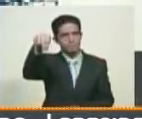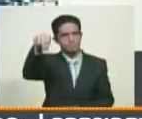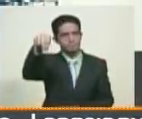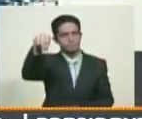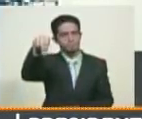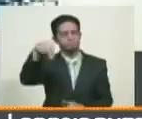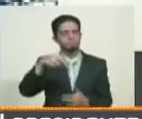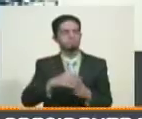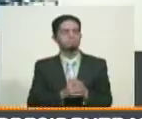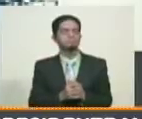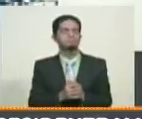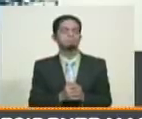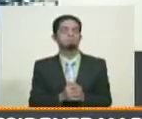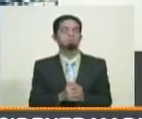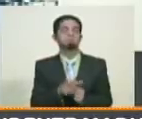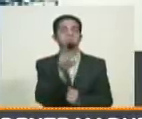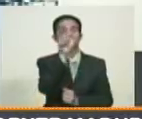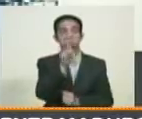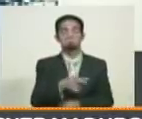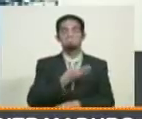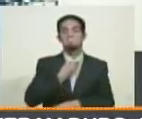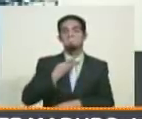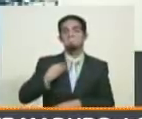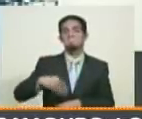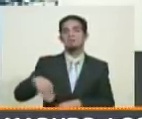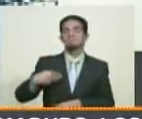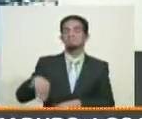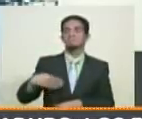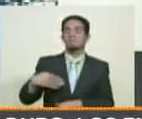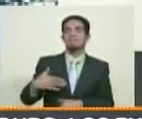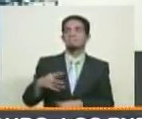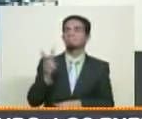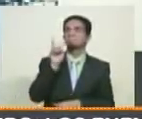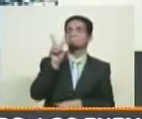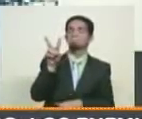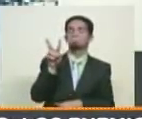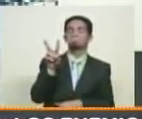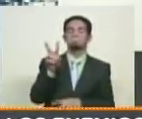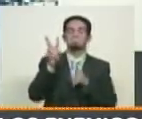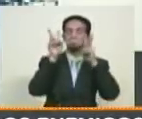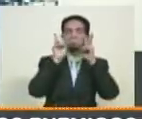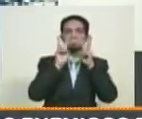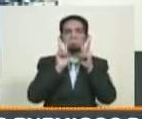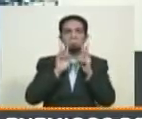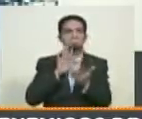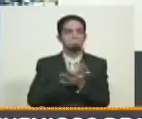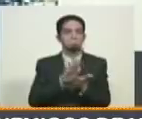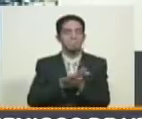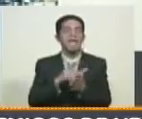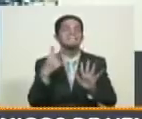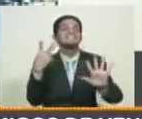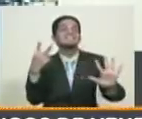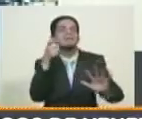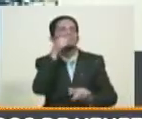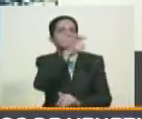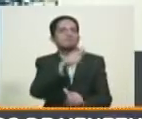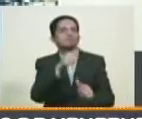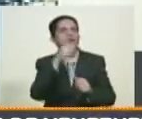Aunque el ciudadano presidente de la República afortunadamente resultó ileso, 7 funcionarios